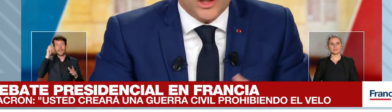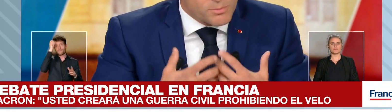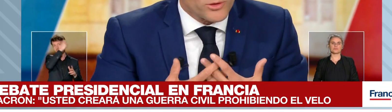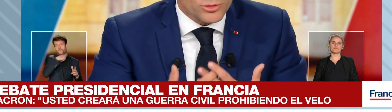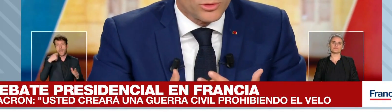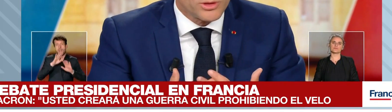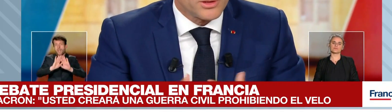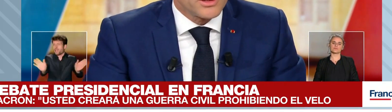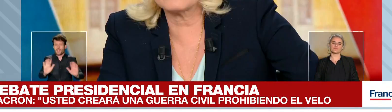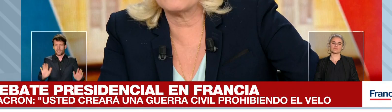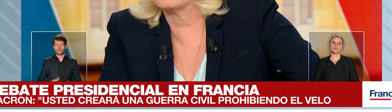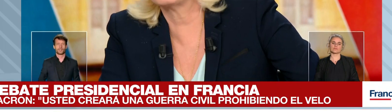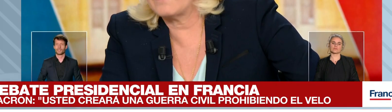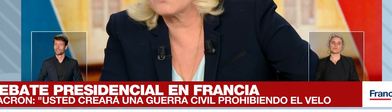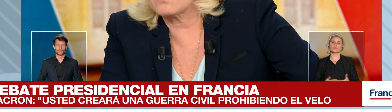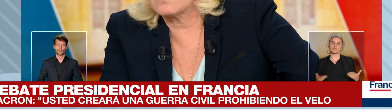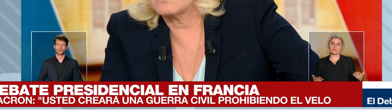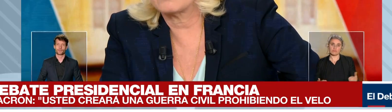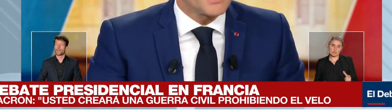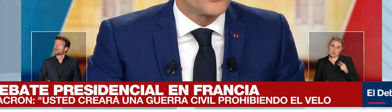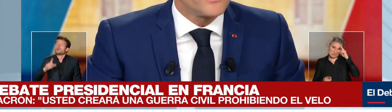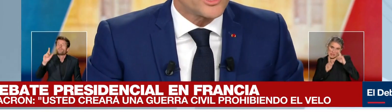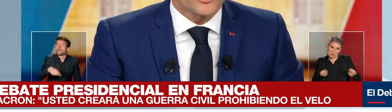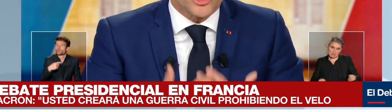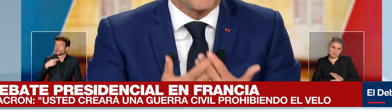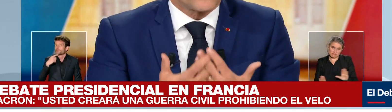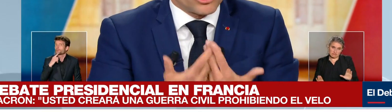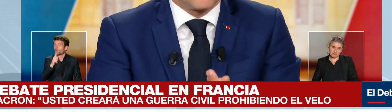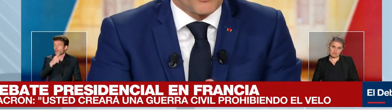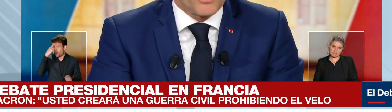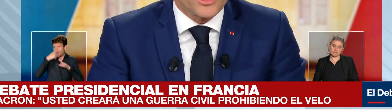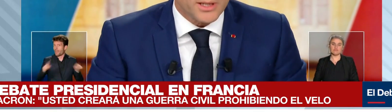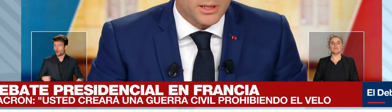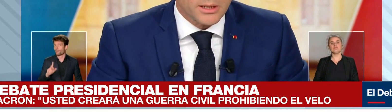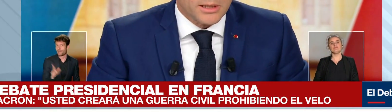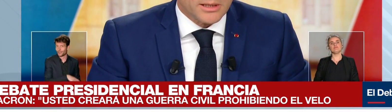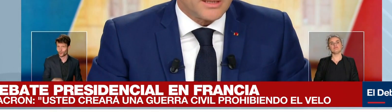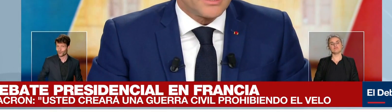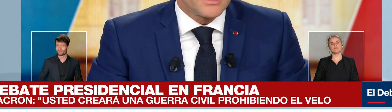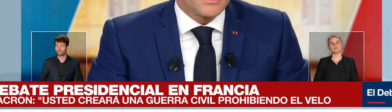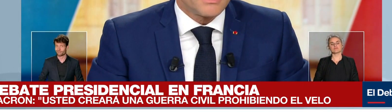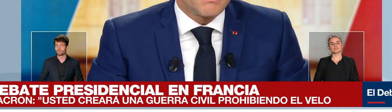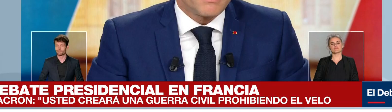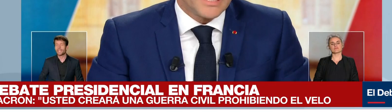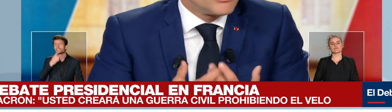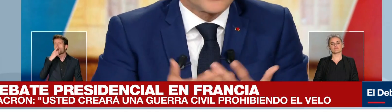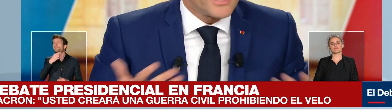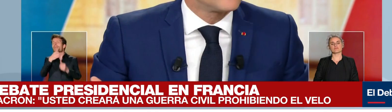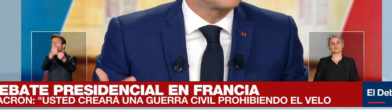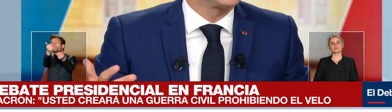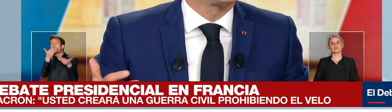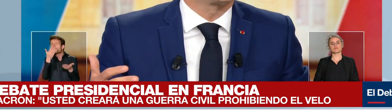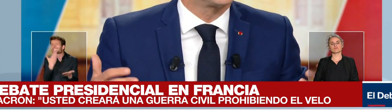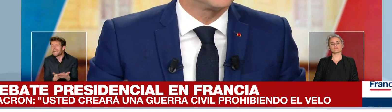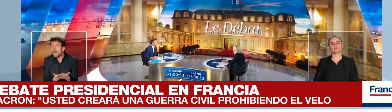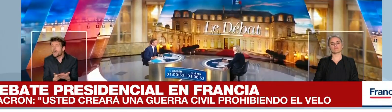este tema del velo islámico. Definitivamente sí, claramente tenemos una diferencia. Y lo que usted está proponiendo